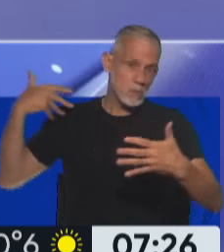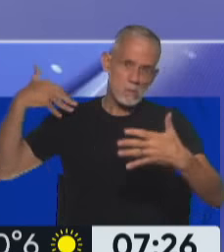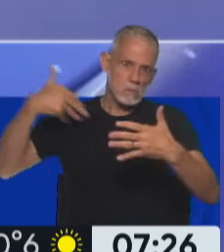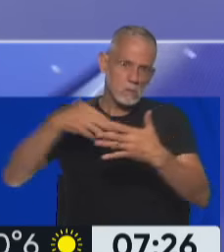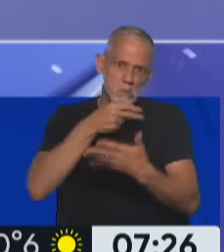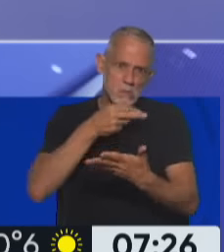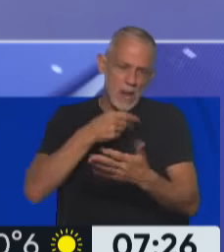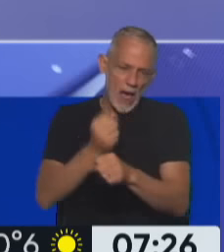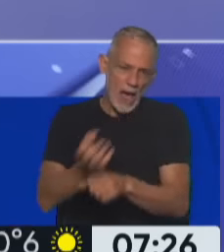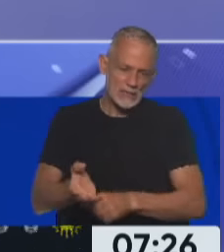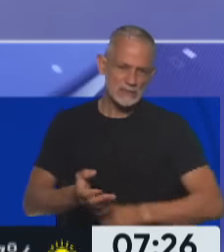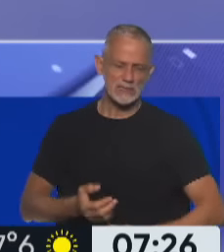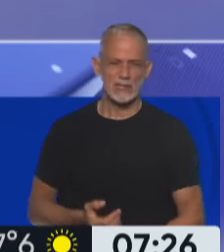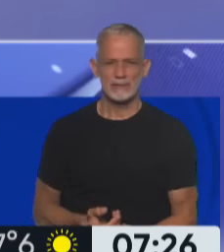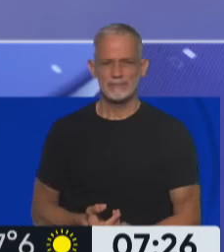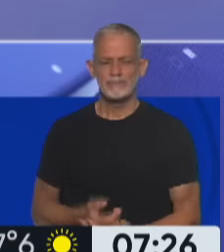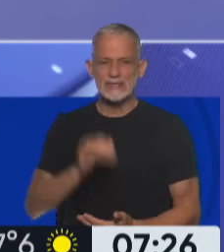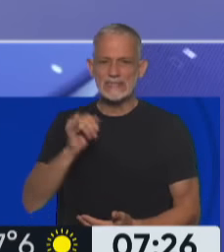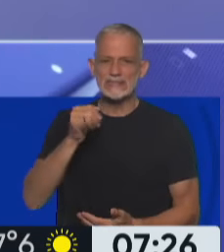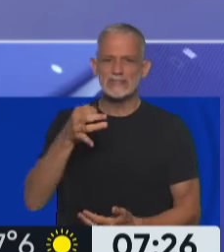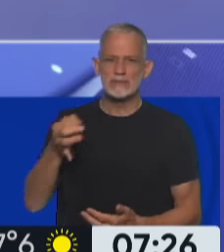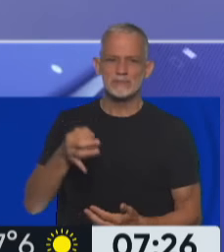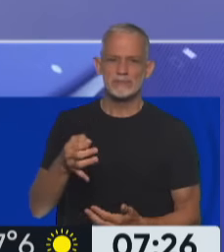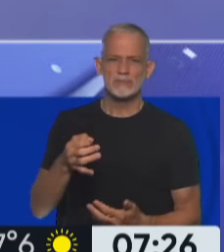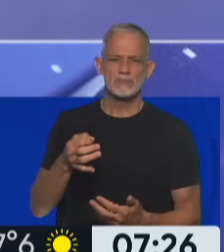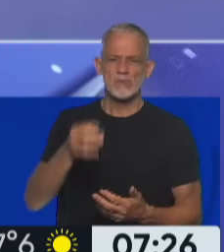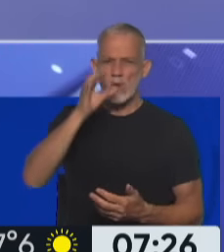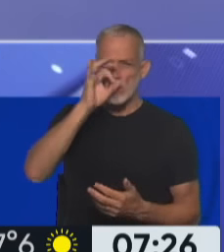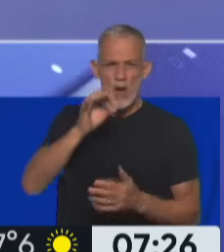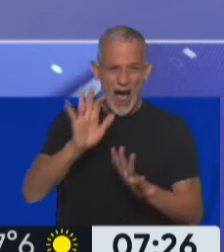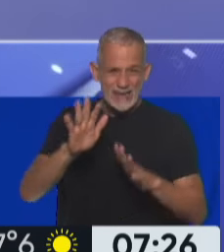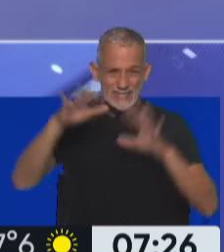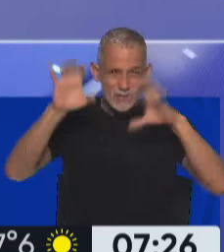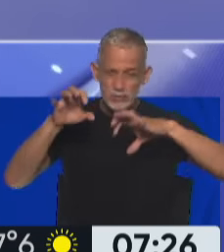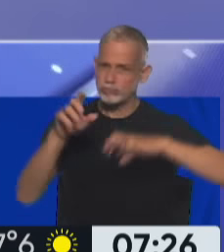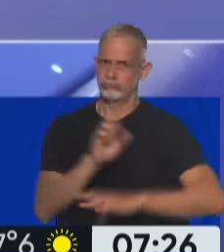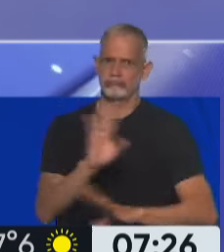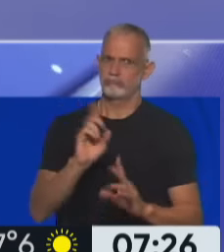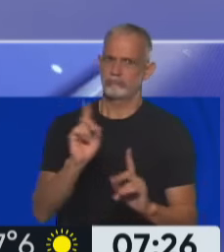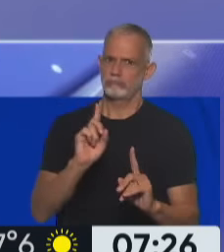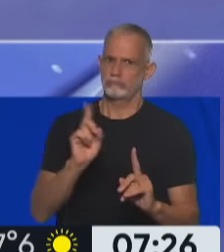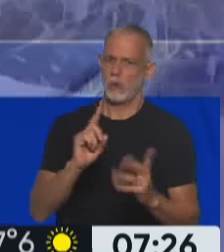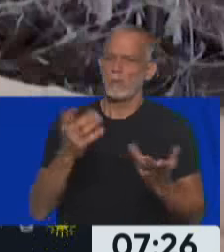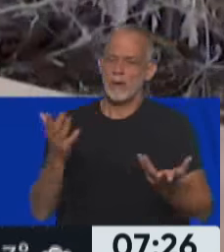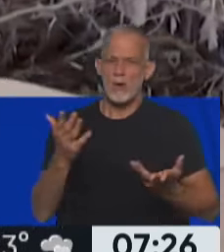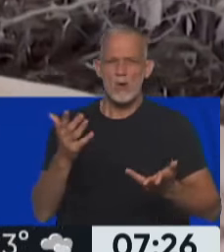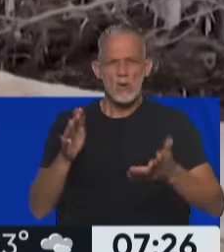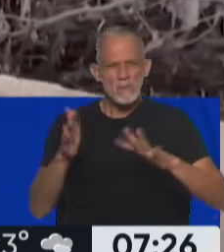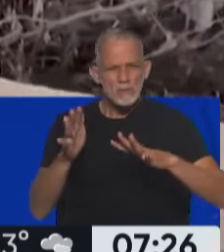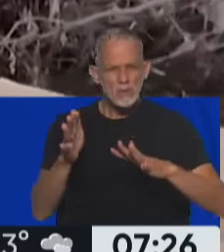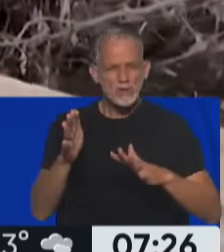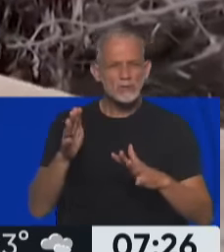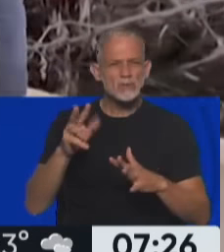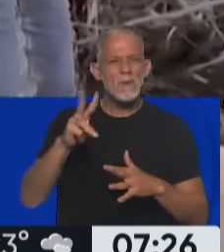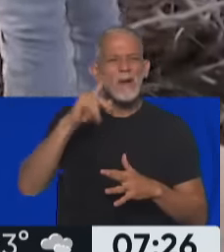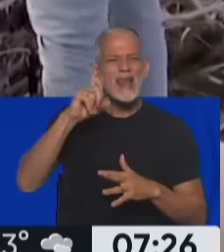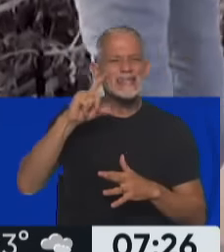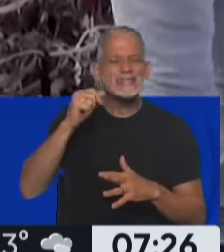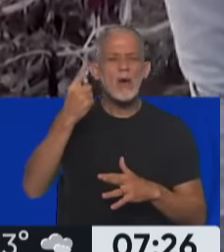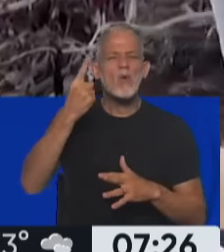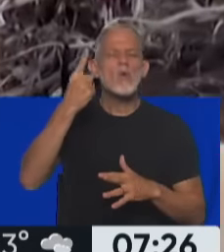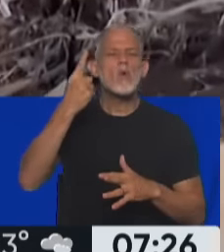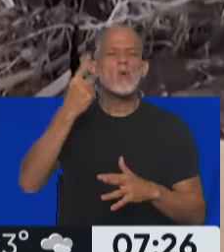situación. Sí, exactamente. O sea, nunca ha sido de esta magnitud, pero sí que más o menos en Valencia lo que pasa es una vez al